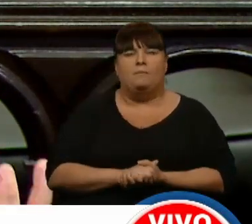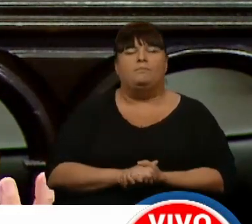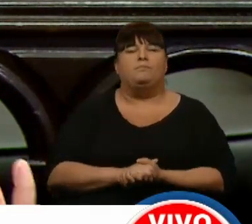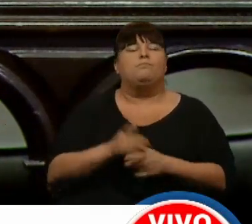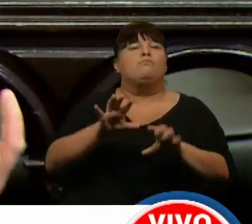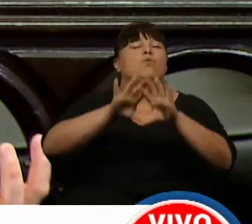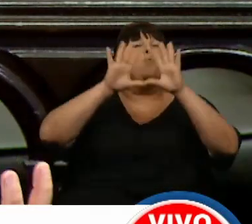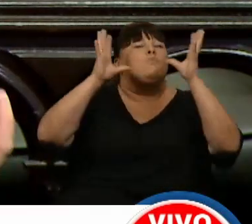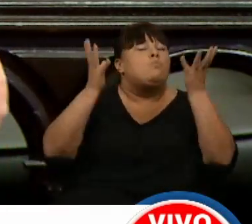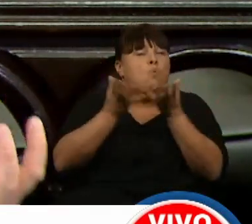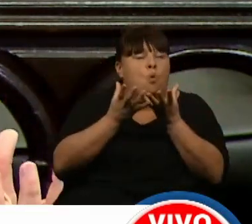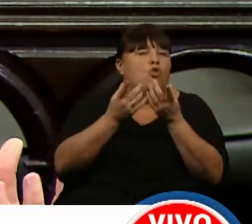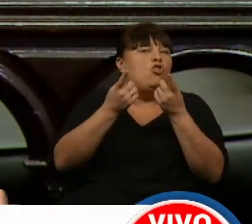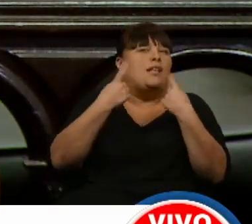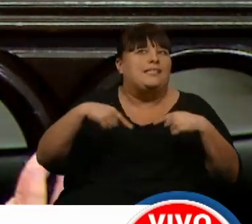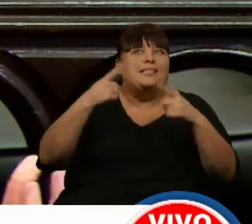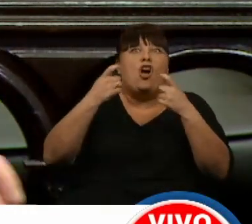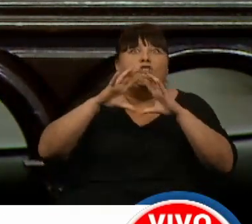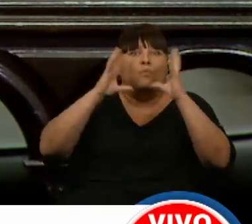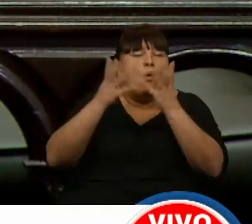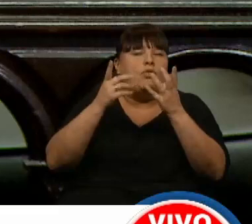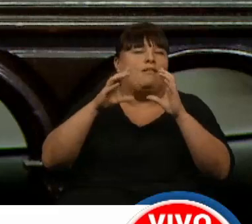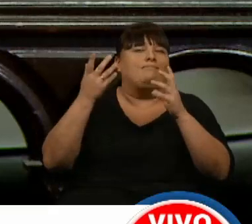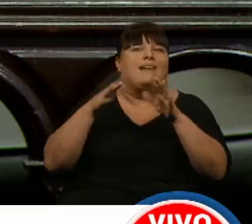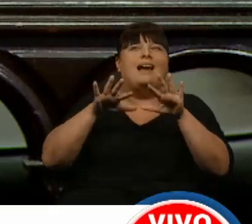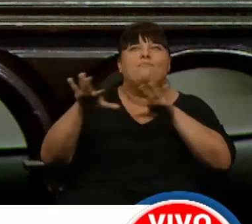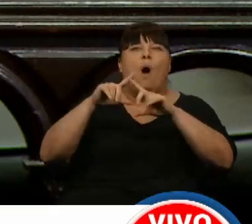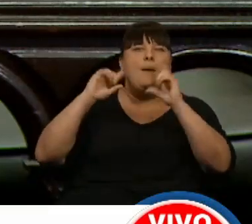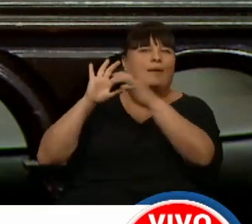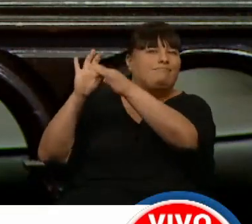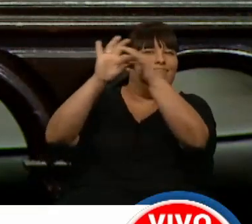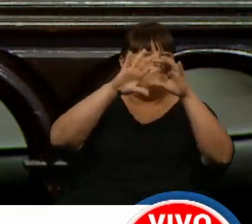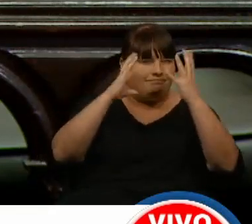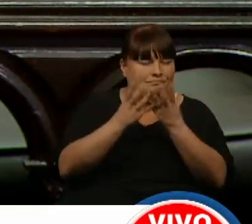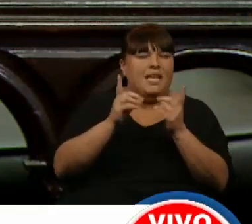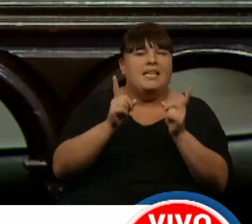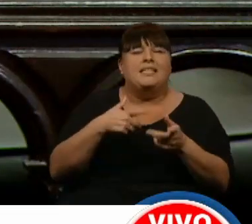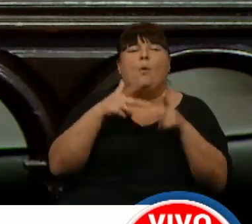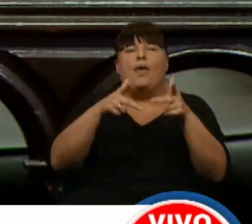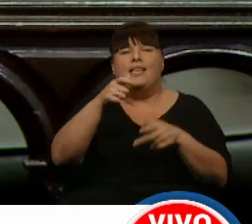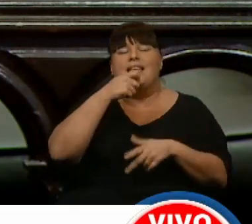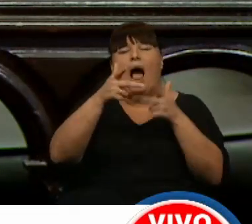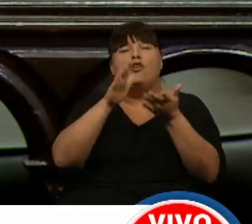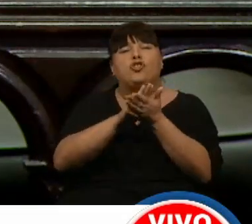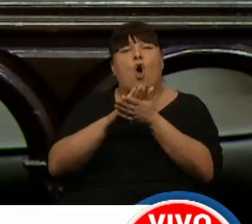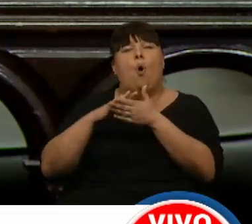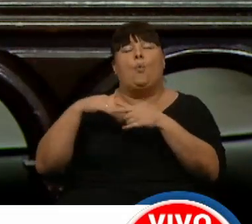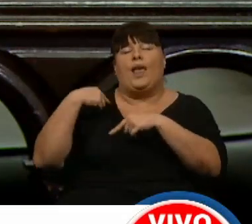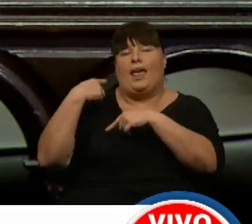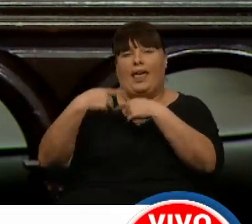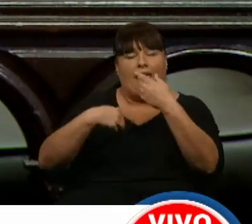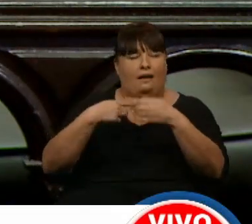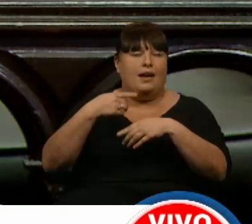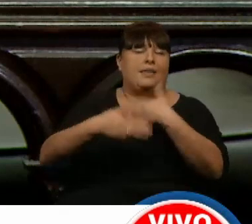un mundo que requiere, frente a bienes globales, acciones globales. Además, también me permito decir que cuando hablamos de desarrollo